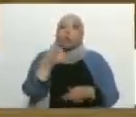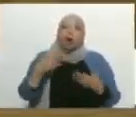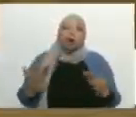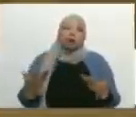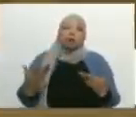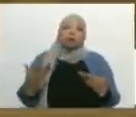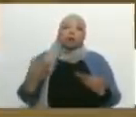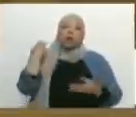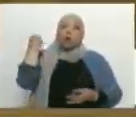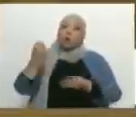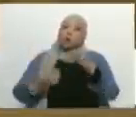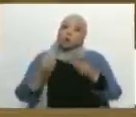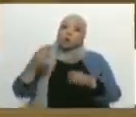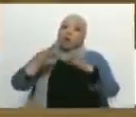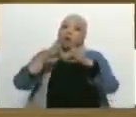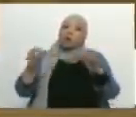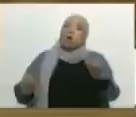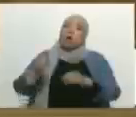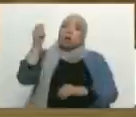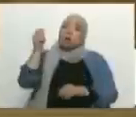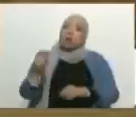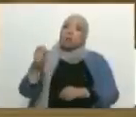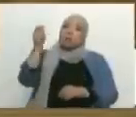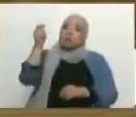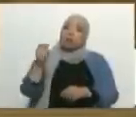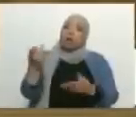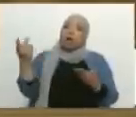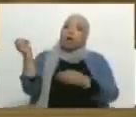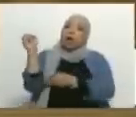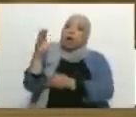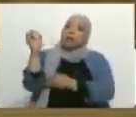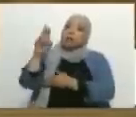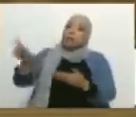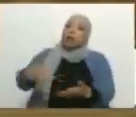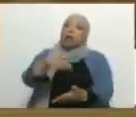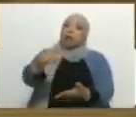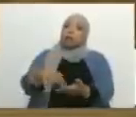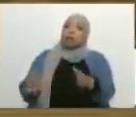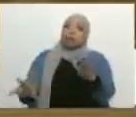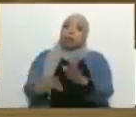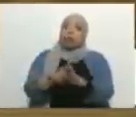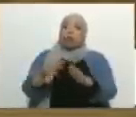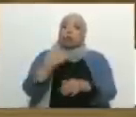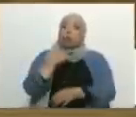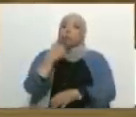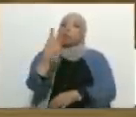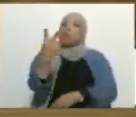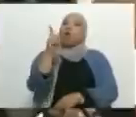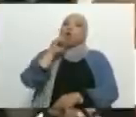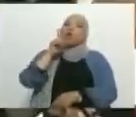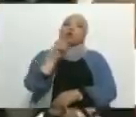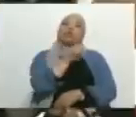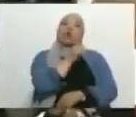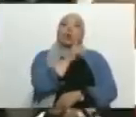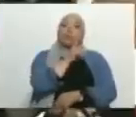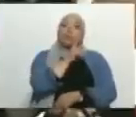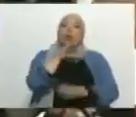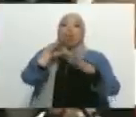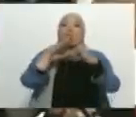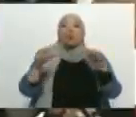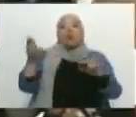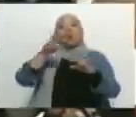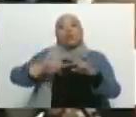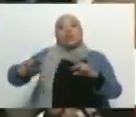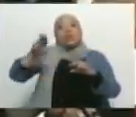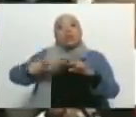se reflejan en todos los diputados y diputadas de la Asamblea Nacional para levantarla. En nombre de todos los